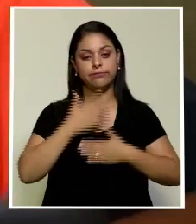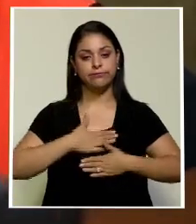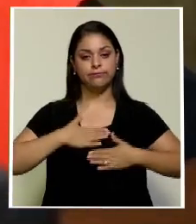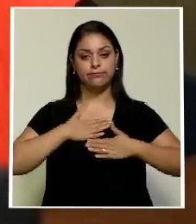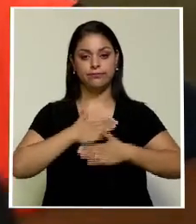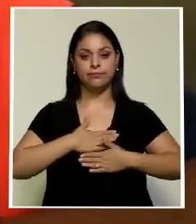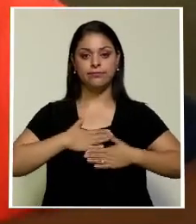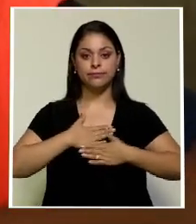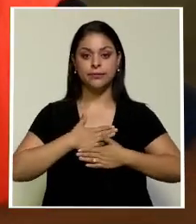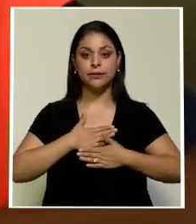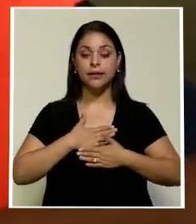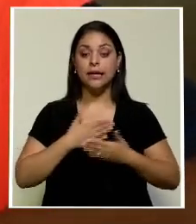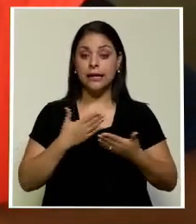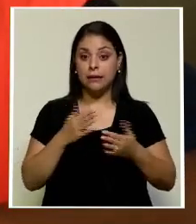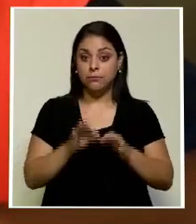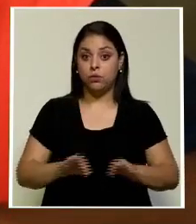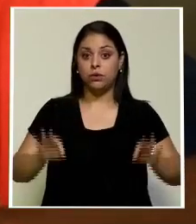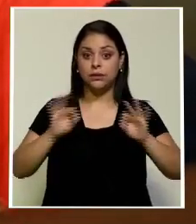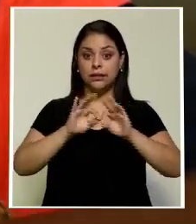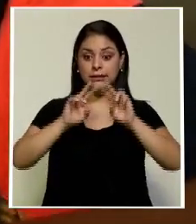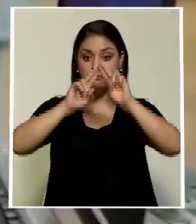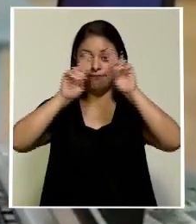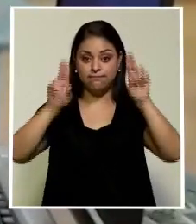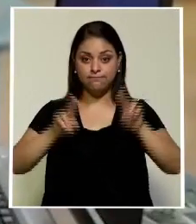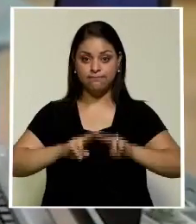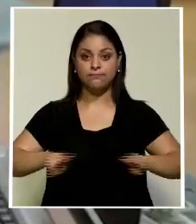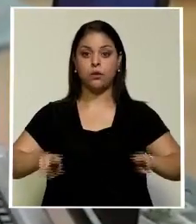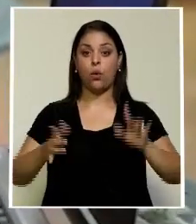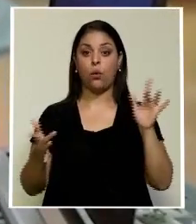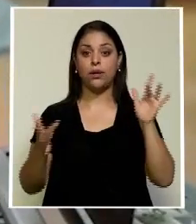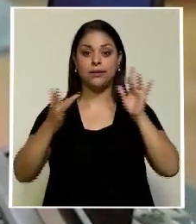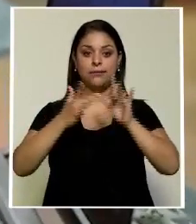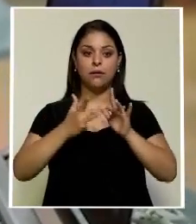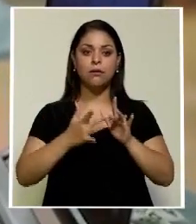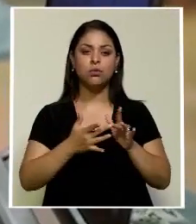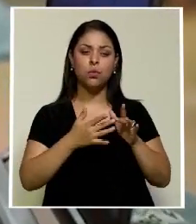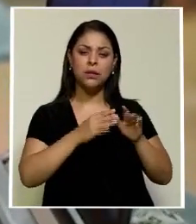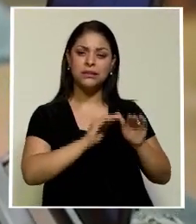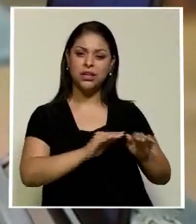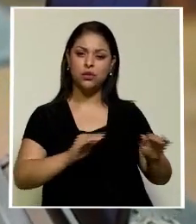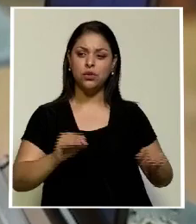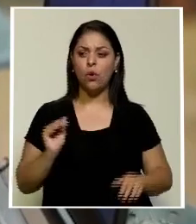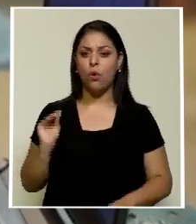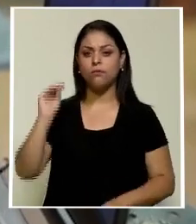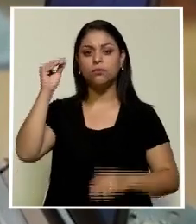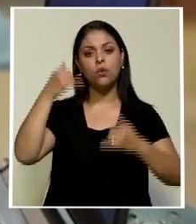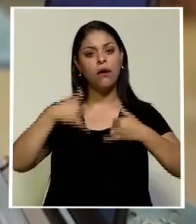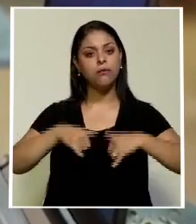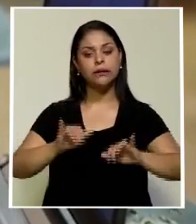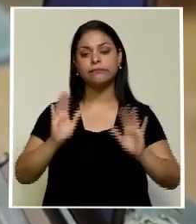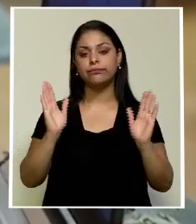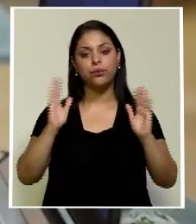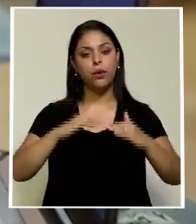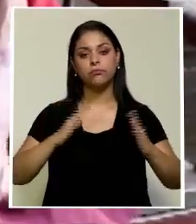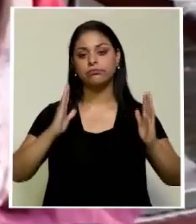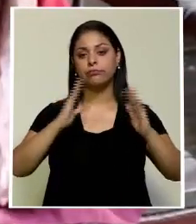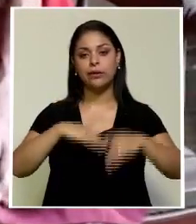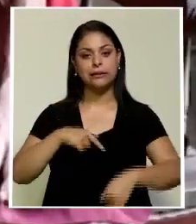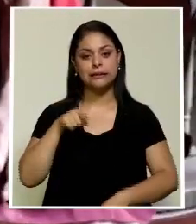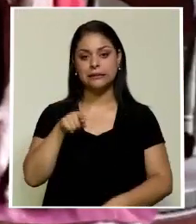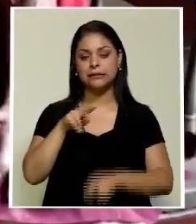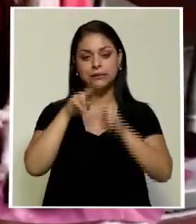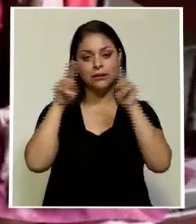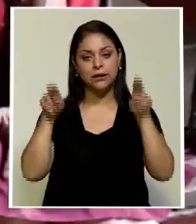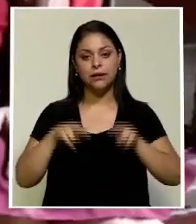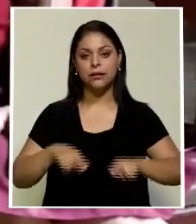la importancia de esta conectividad, hay muchos niños y jóvenes que siguen padeciendo de la falta de ella. Esto para poder